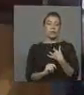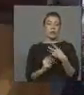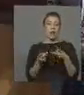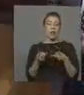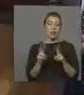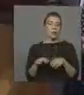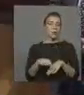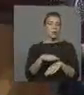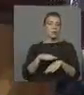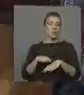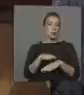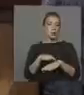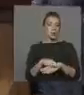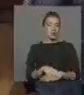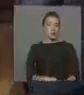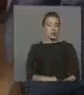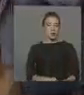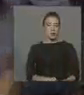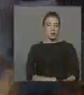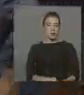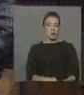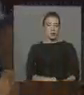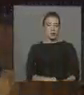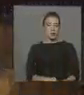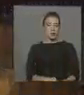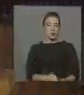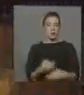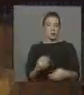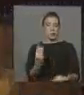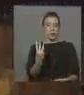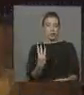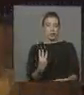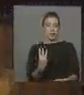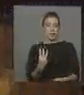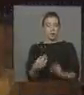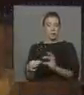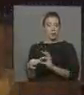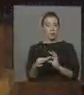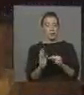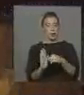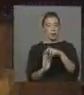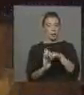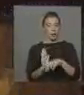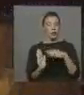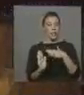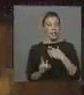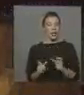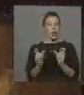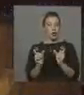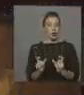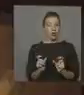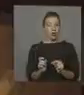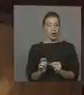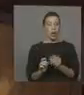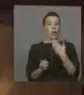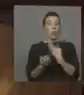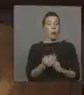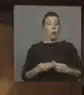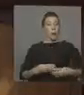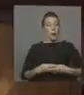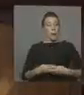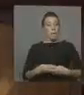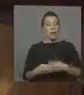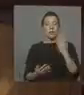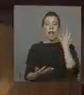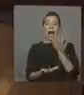derechos fundamentales. Son precisamente 3 causales las que el proyecto pretende regular: cuando el embarazo